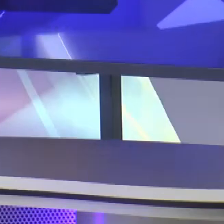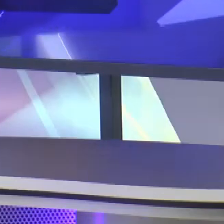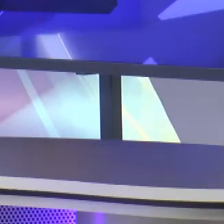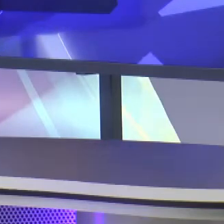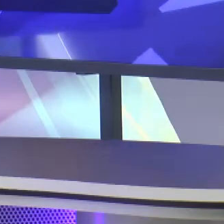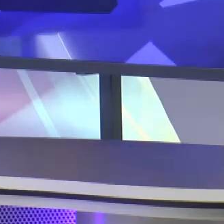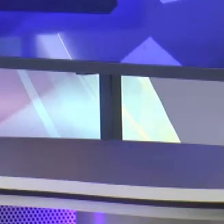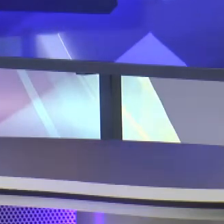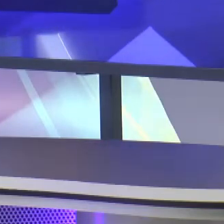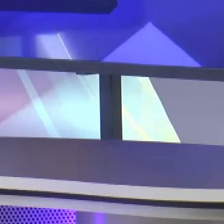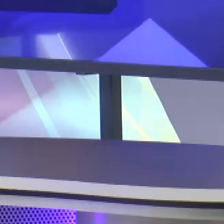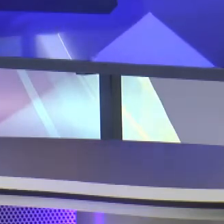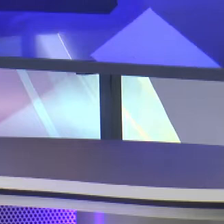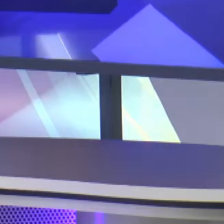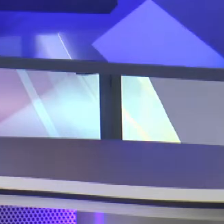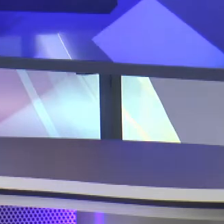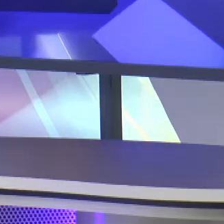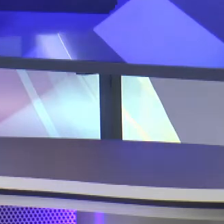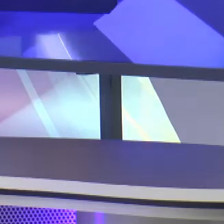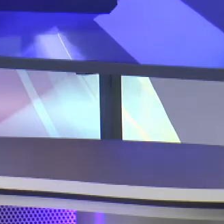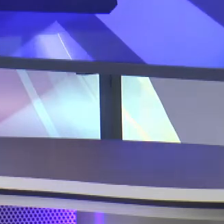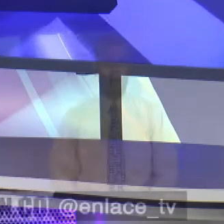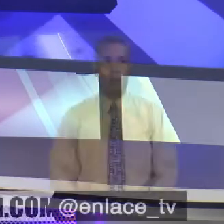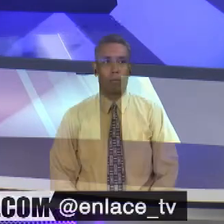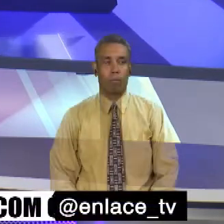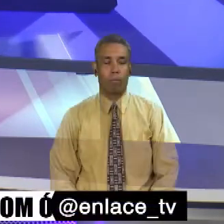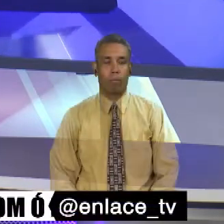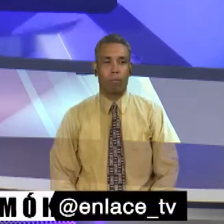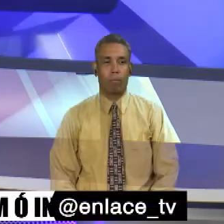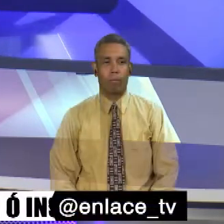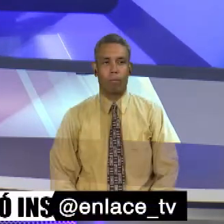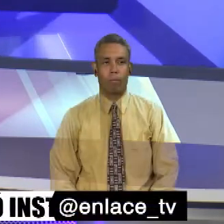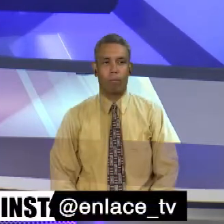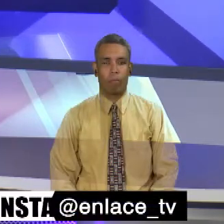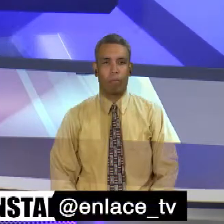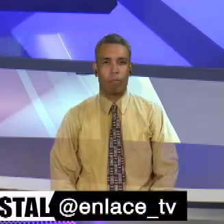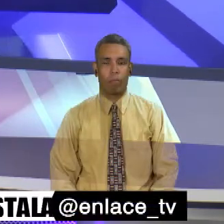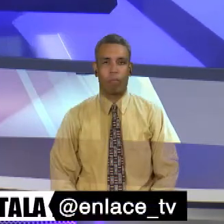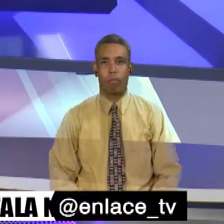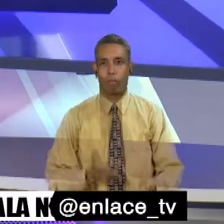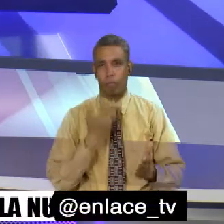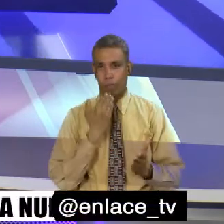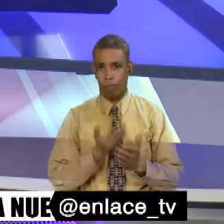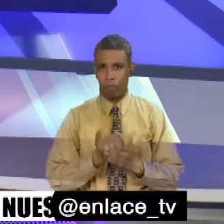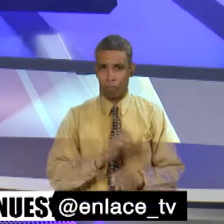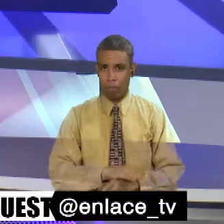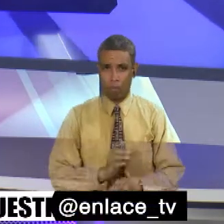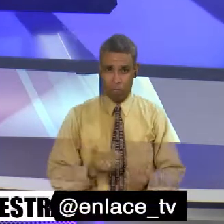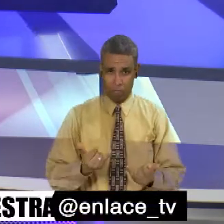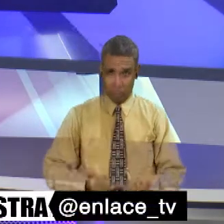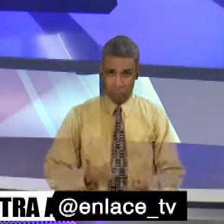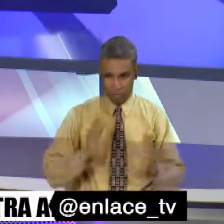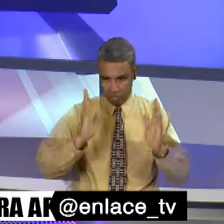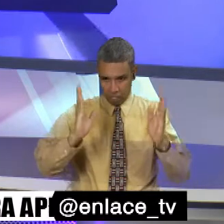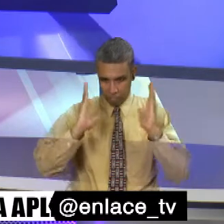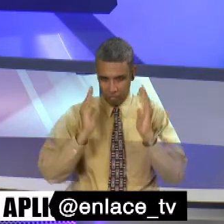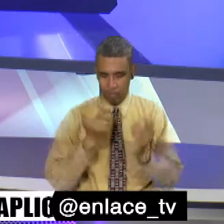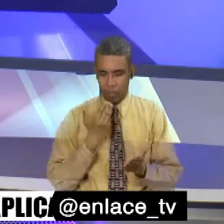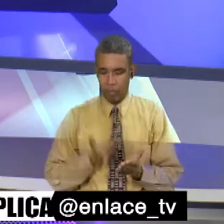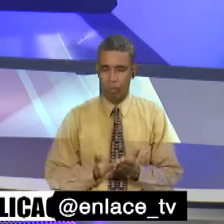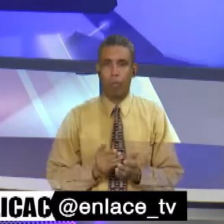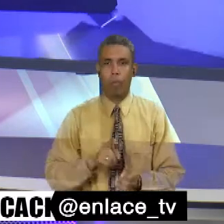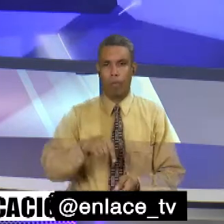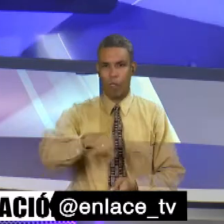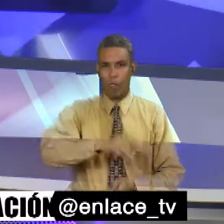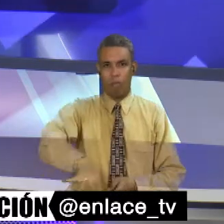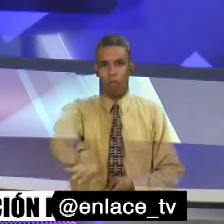Buenas tardes, aquí empieza el noticiero que usted quiere ver. Gracias por estar de nuevo con nosotros en Enlace Noticias. Saludamos a quienes nos ven en Barranca